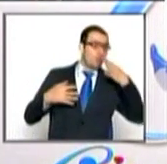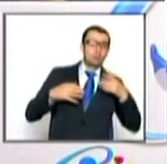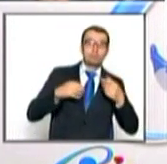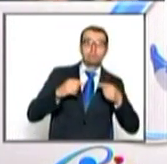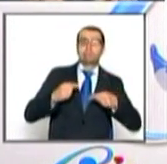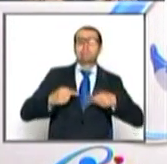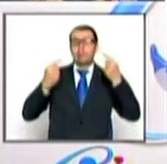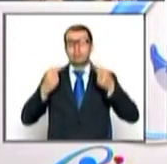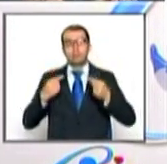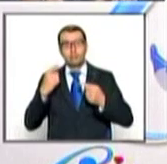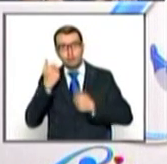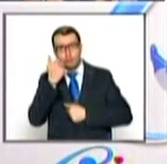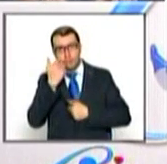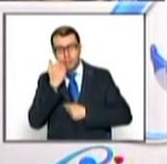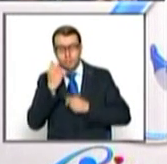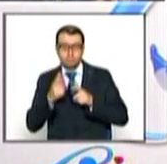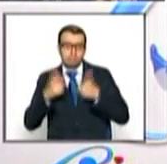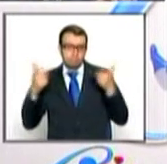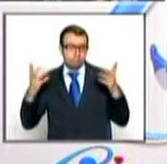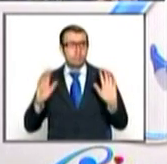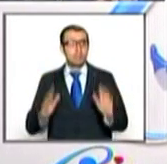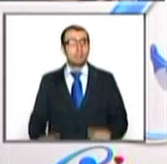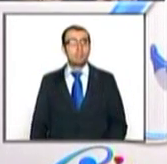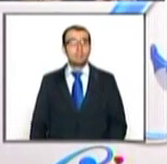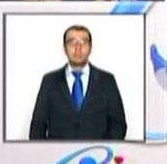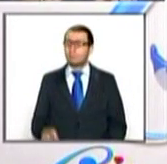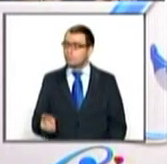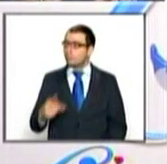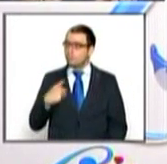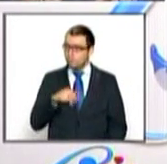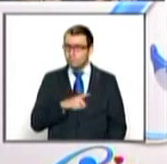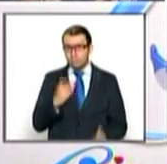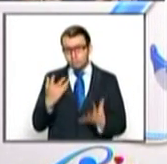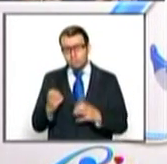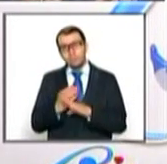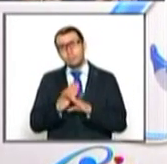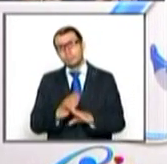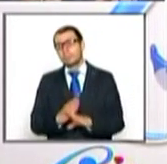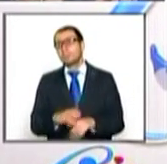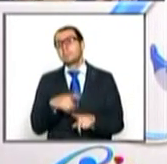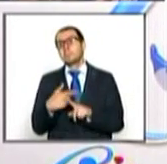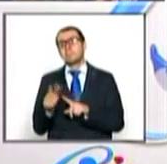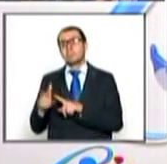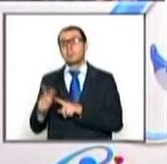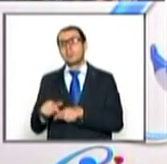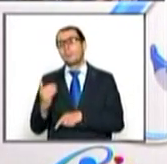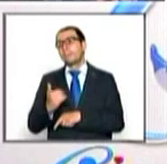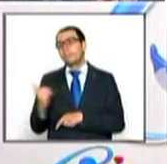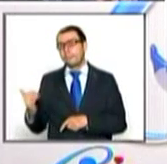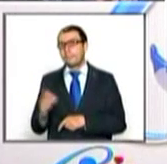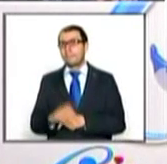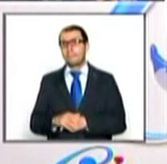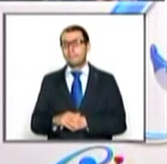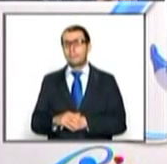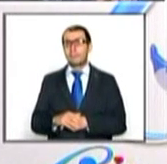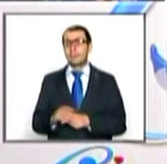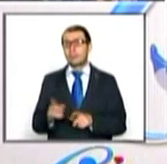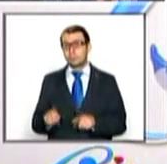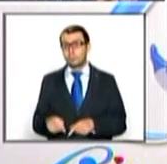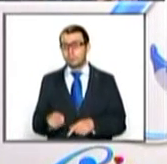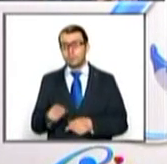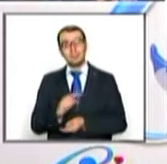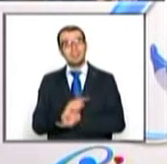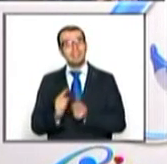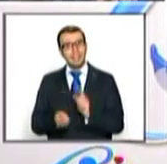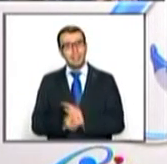producen enfermedades aún más severas. Entonces, esto es lo que intentamos evitar con las sesiones de sueroterapia. O sea, además de hacer un cambio en el